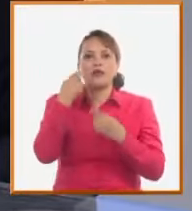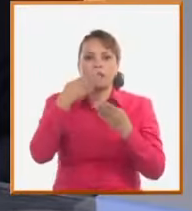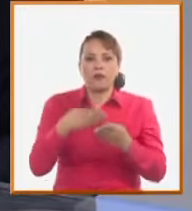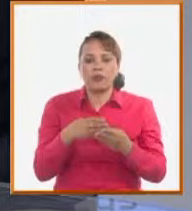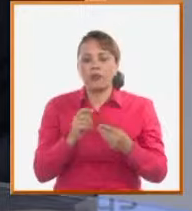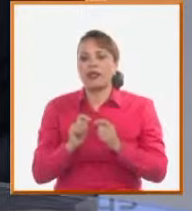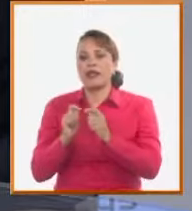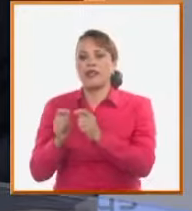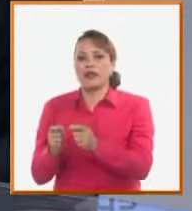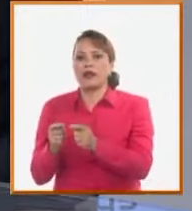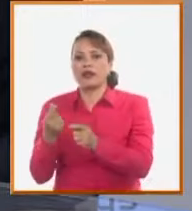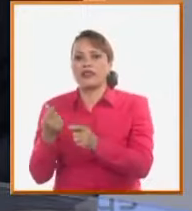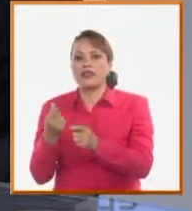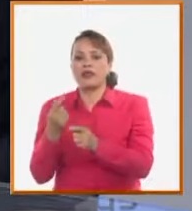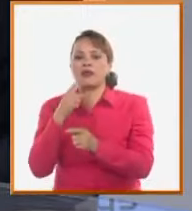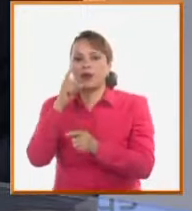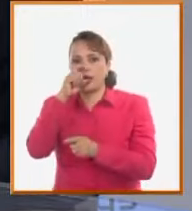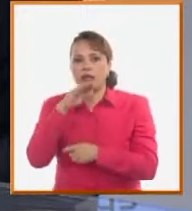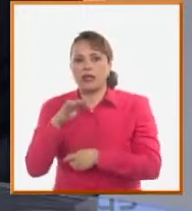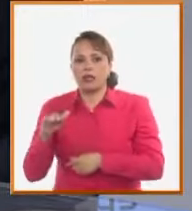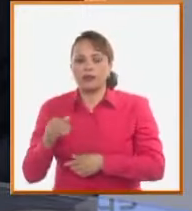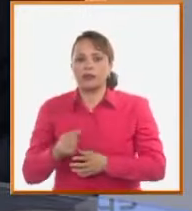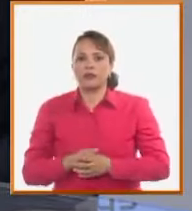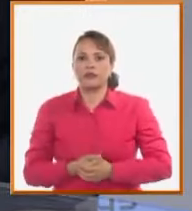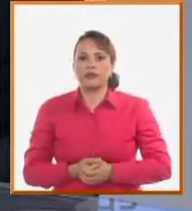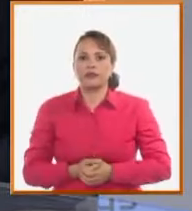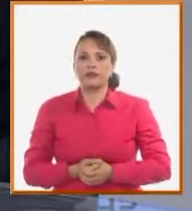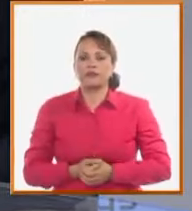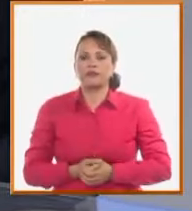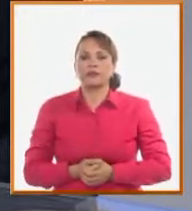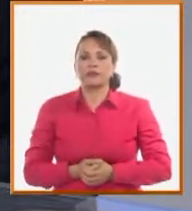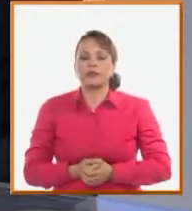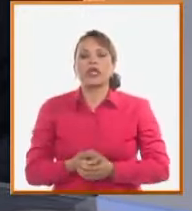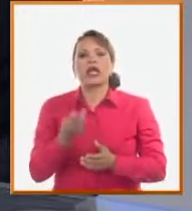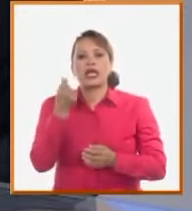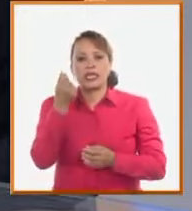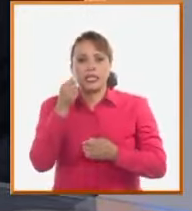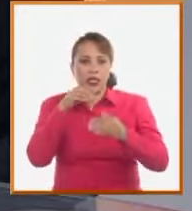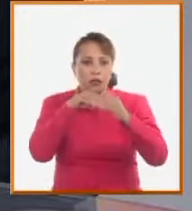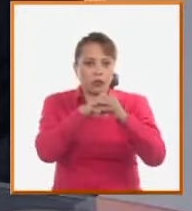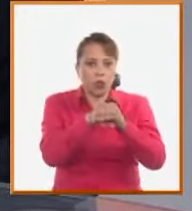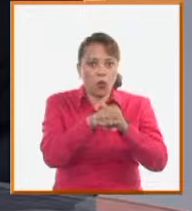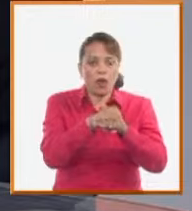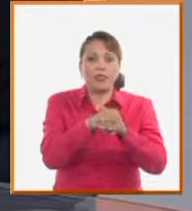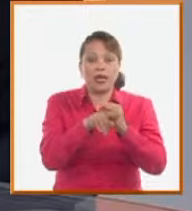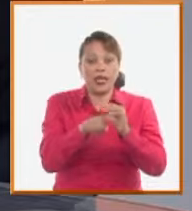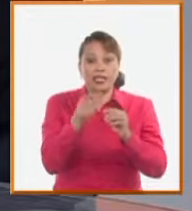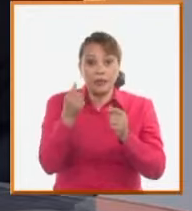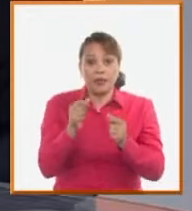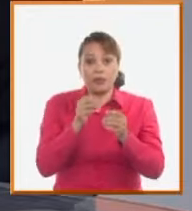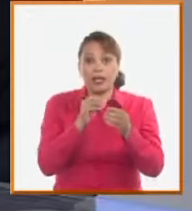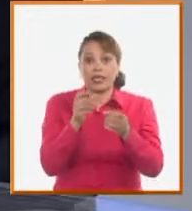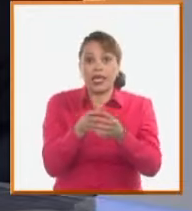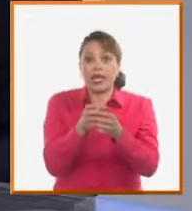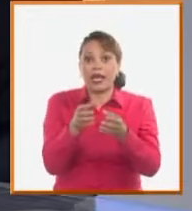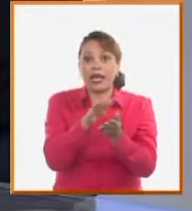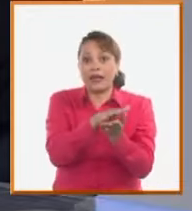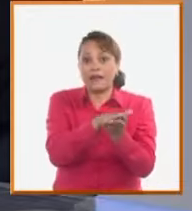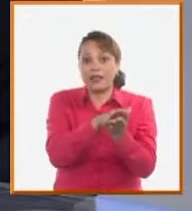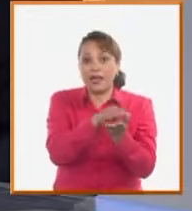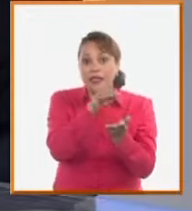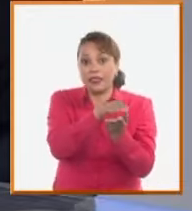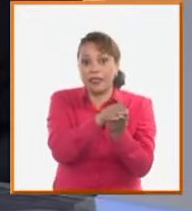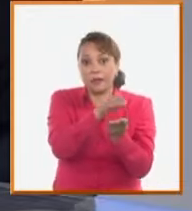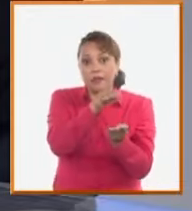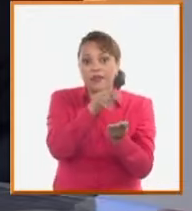5 años hasta 20 años vista. Y entonces deposita esa cantidad de dinero y esa cantidad de dinero en la aseguradora forma